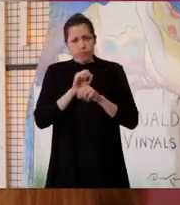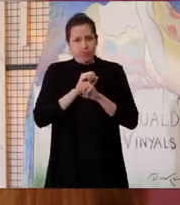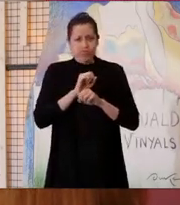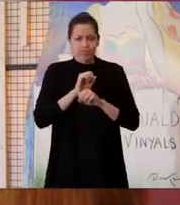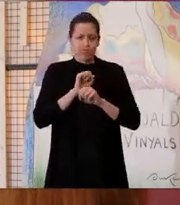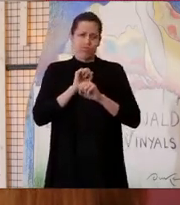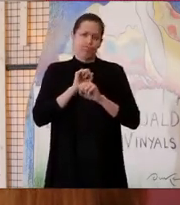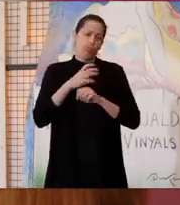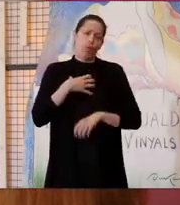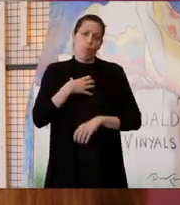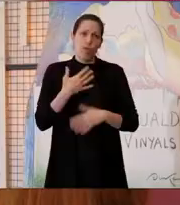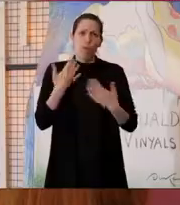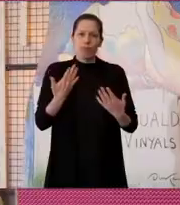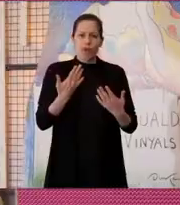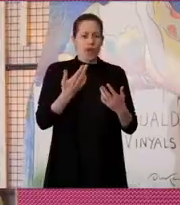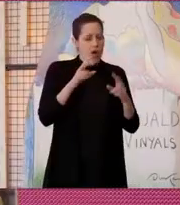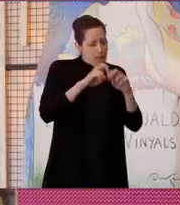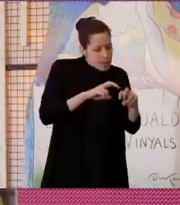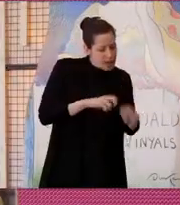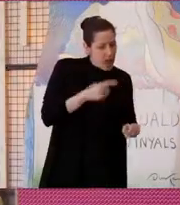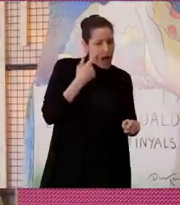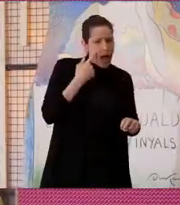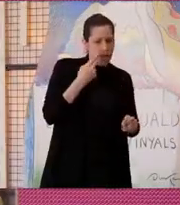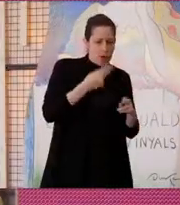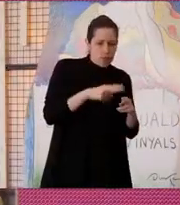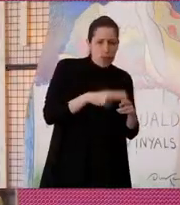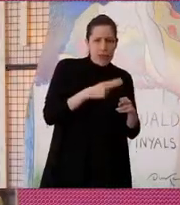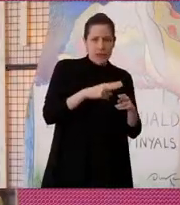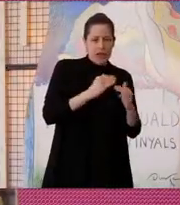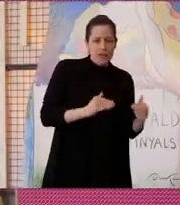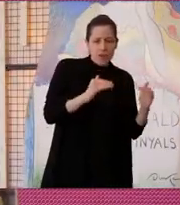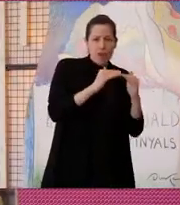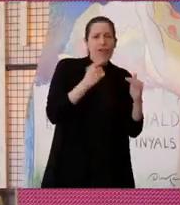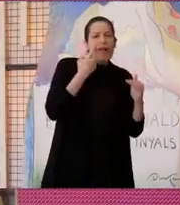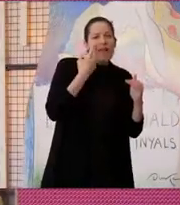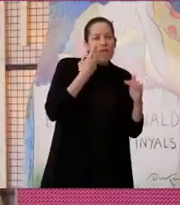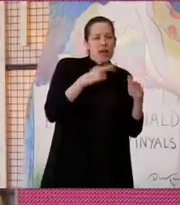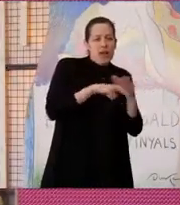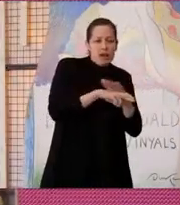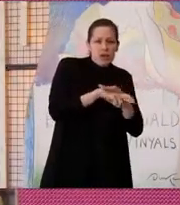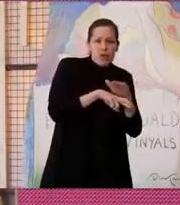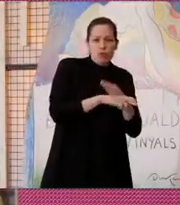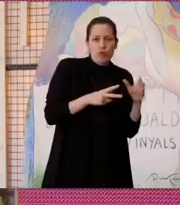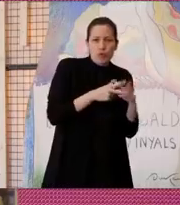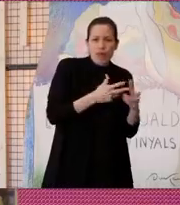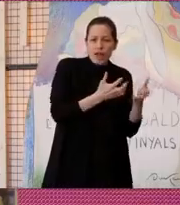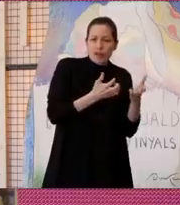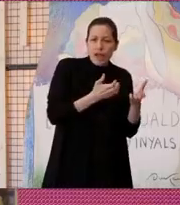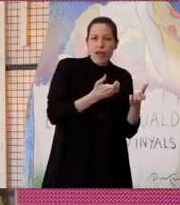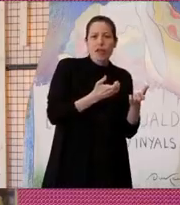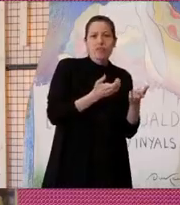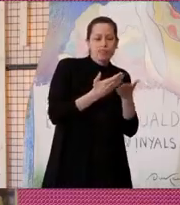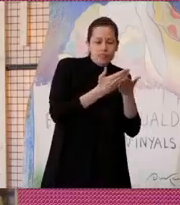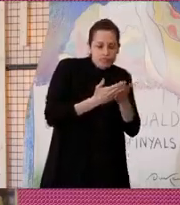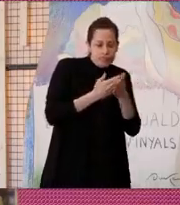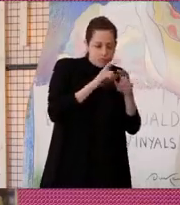en políticas de igualdad respecto a recursos sociales por ejemplo Incluso respecto a salud y especialmente